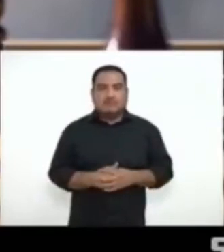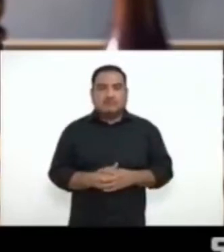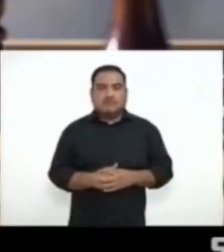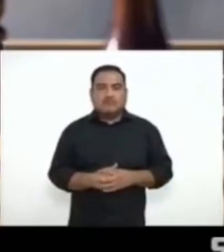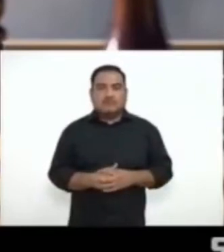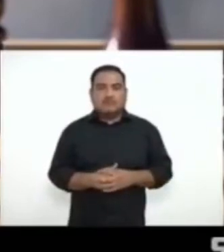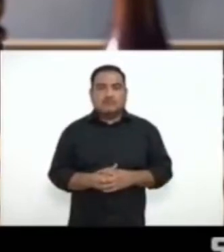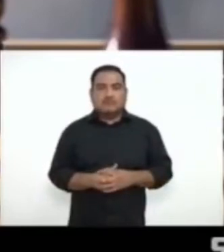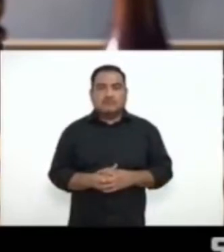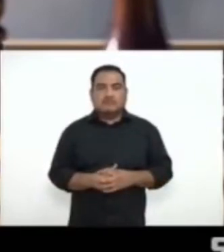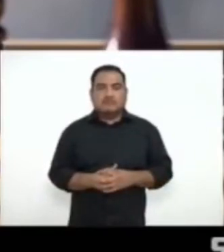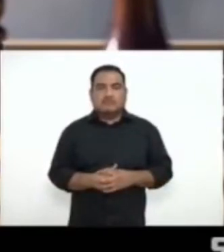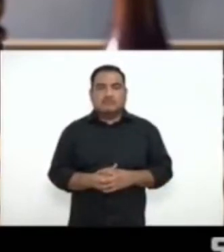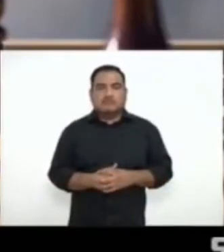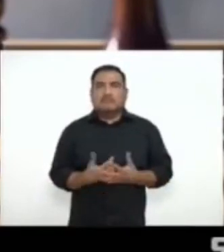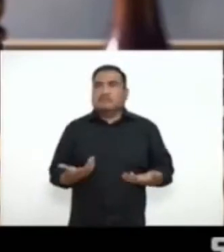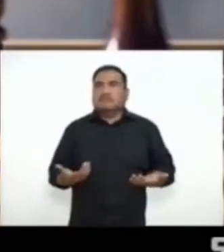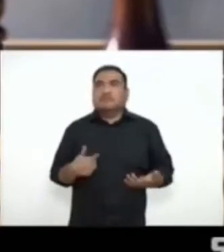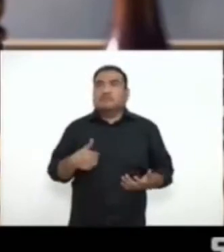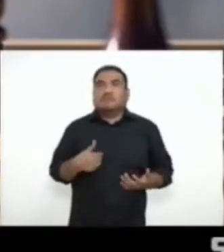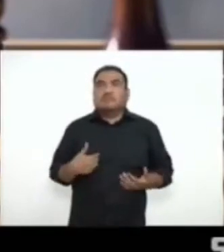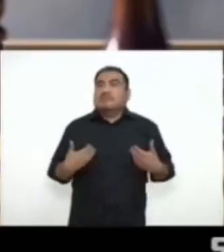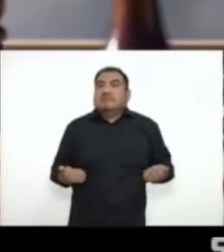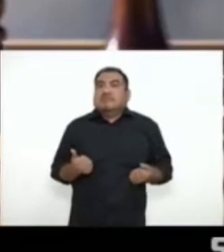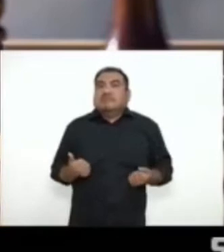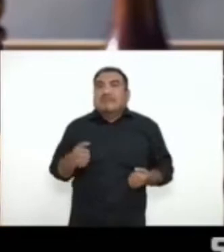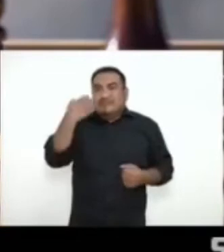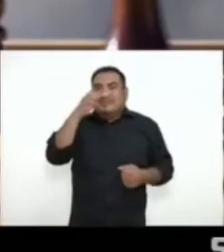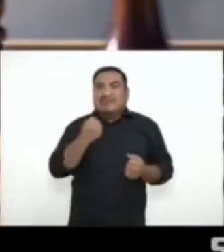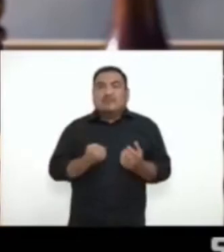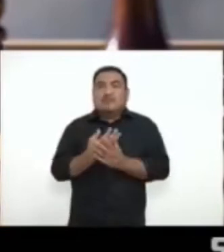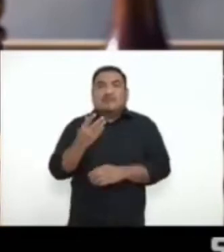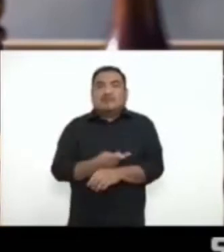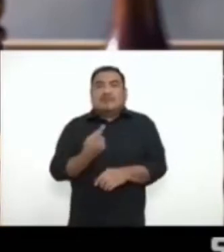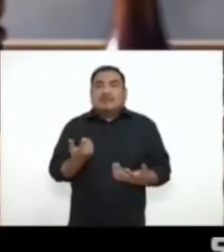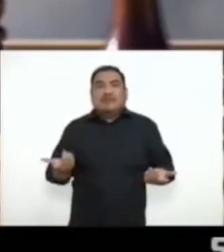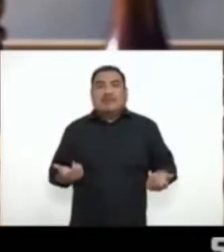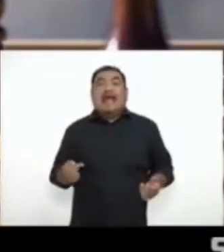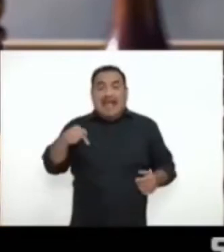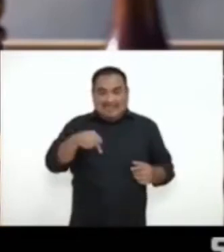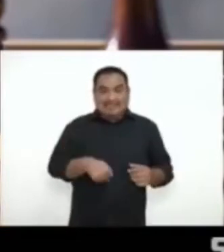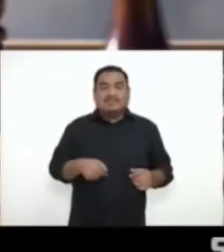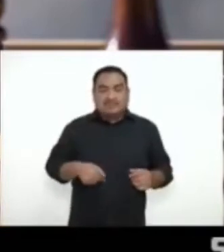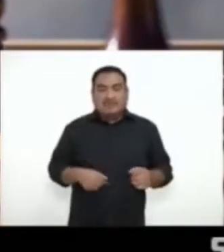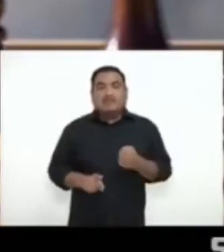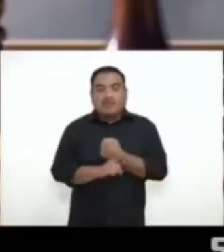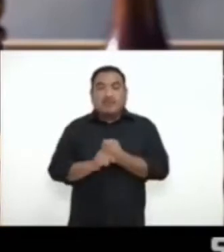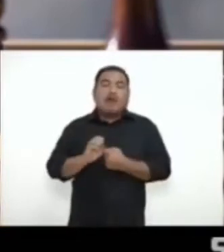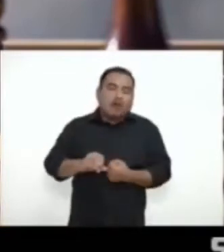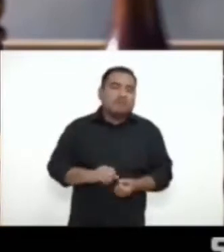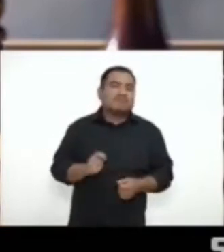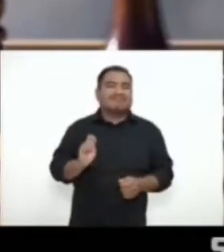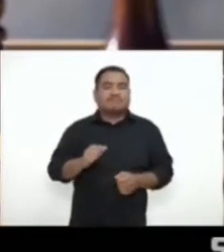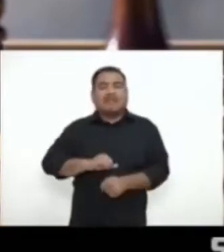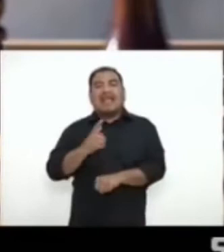simbólico, imaginario, y yo digo no lo puedo digerir? El síntoma se hará en el estómago. Y